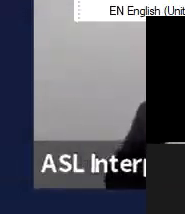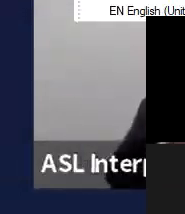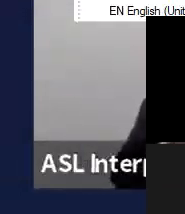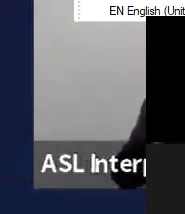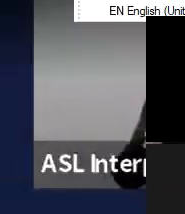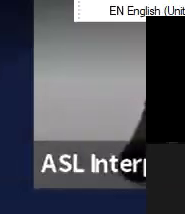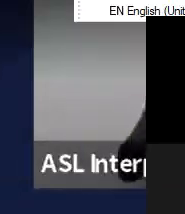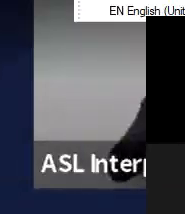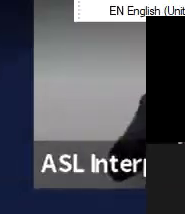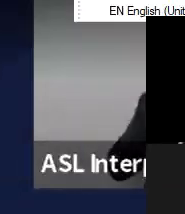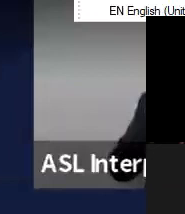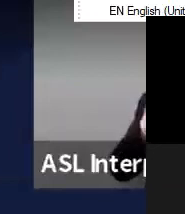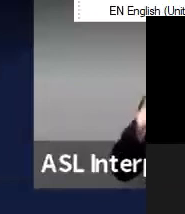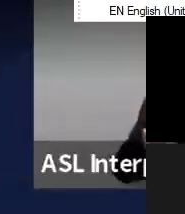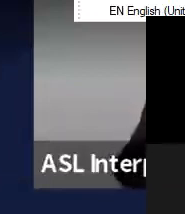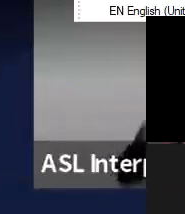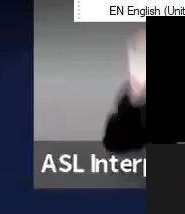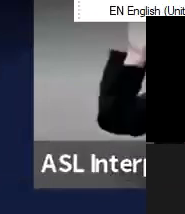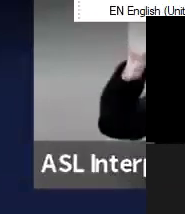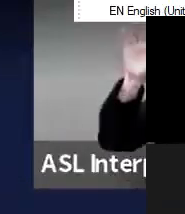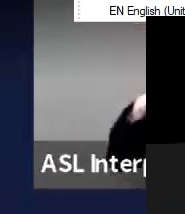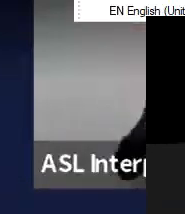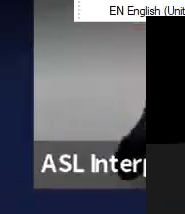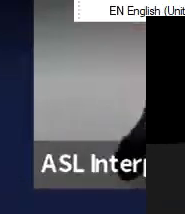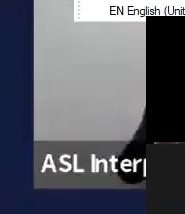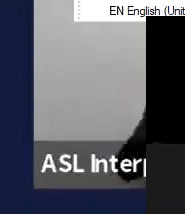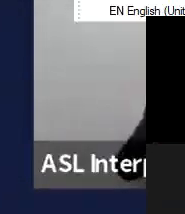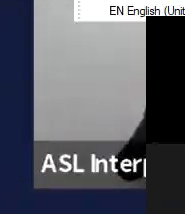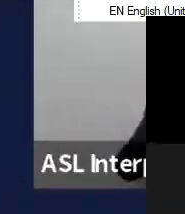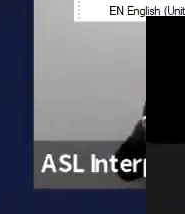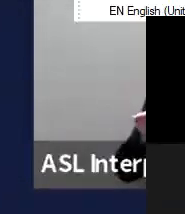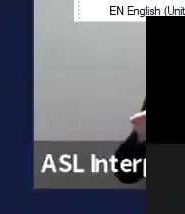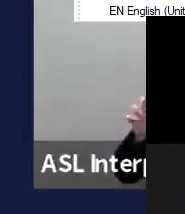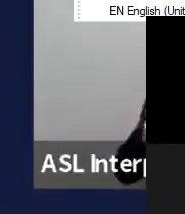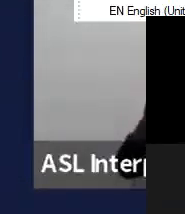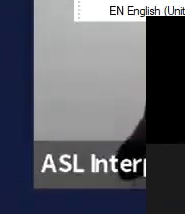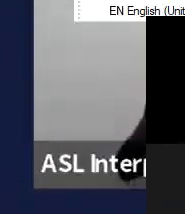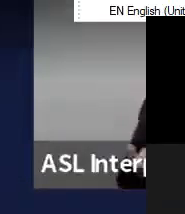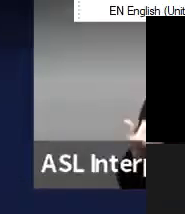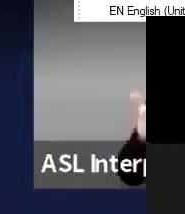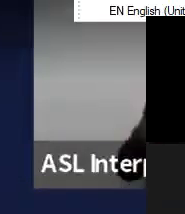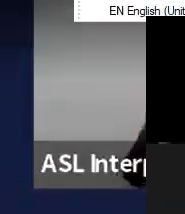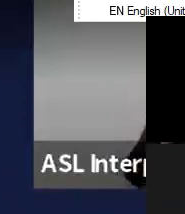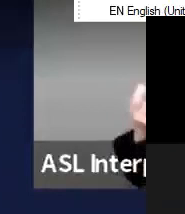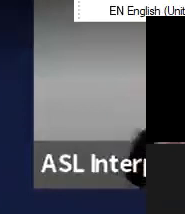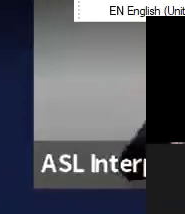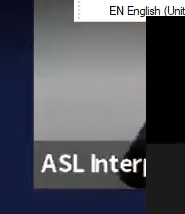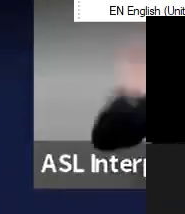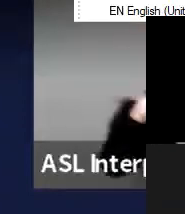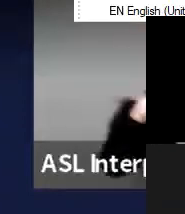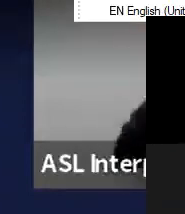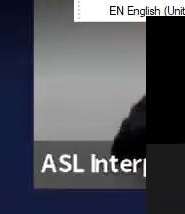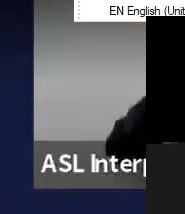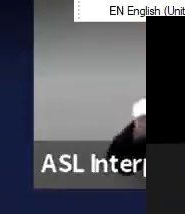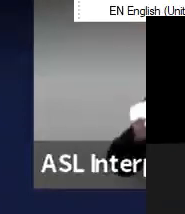positividad, también impedir los repuntes en la infección. Tenemos que hacer eso ahora. Sabemos